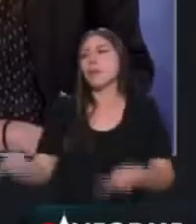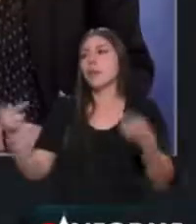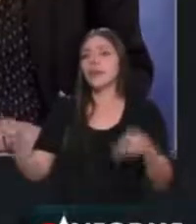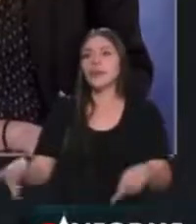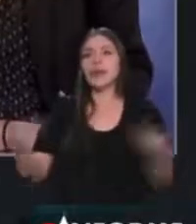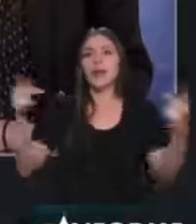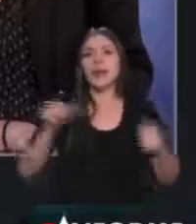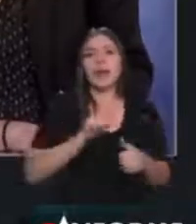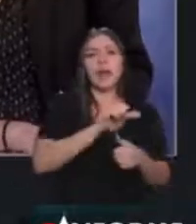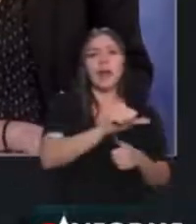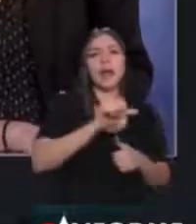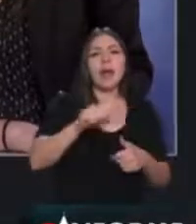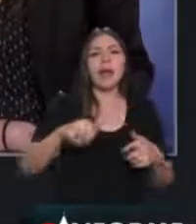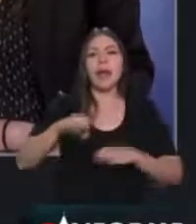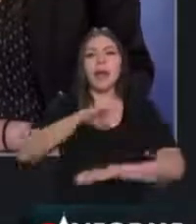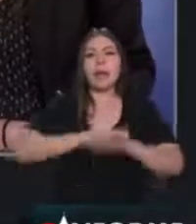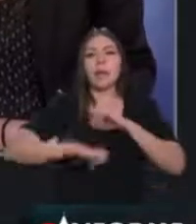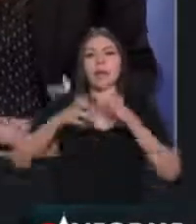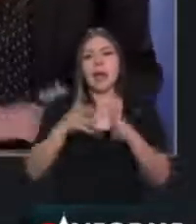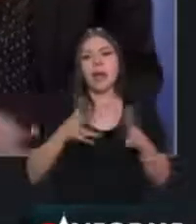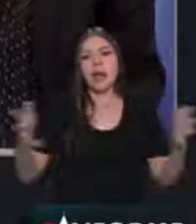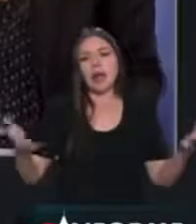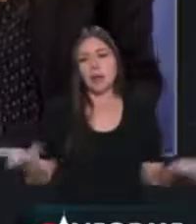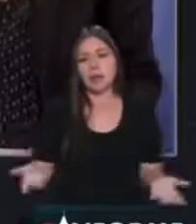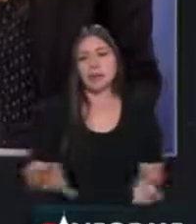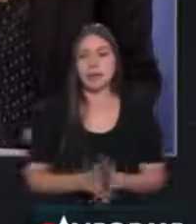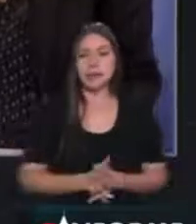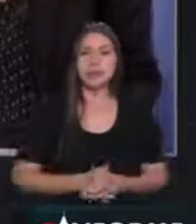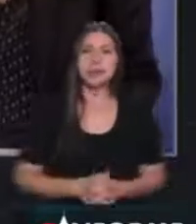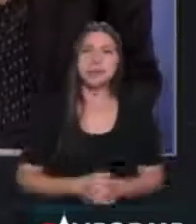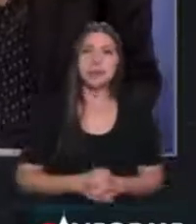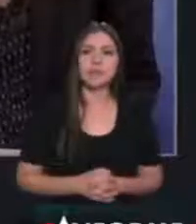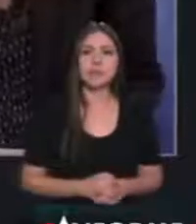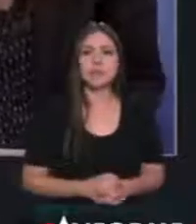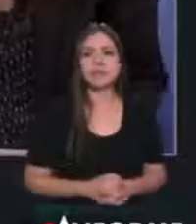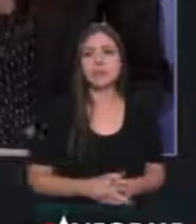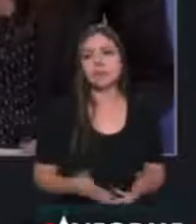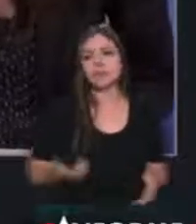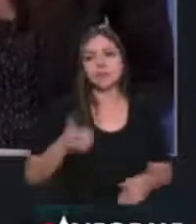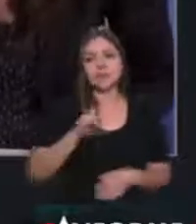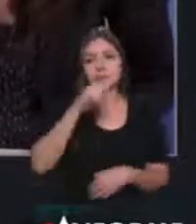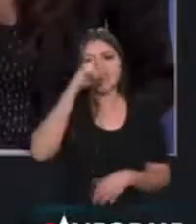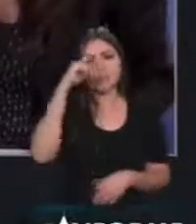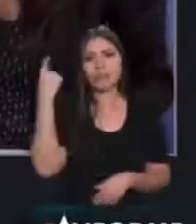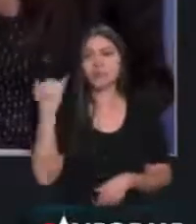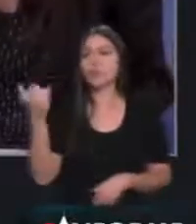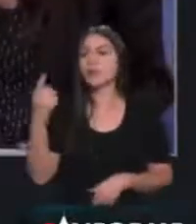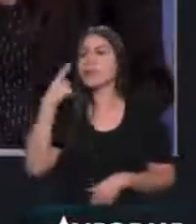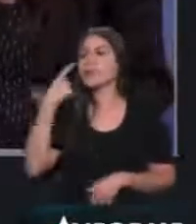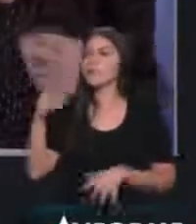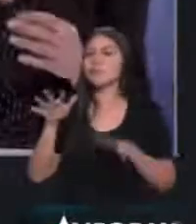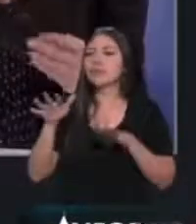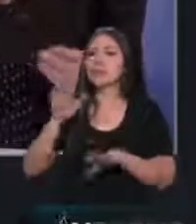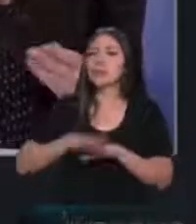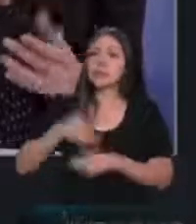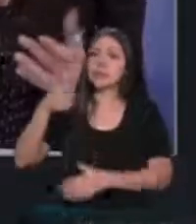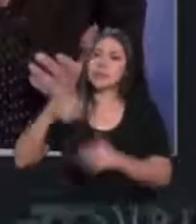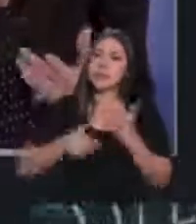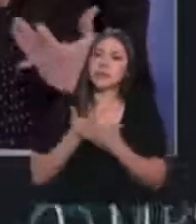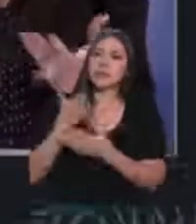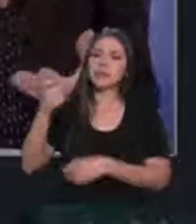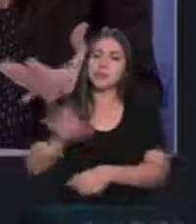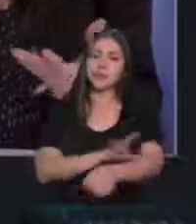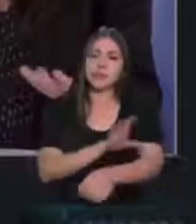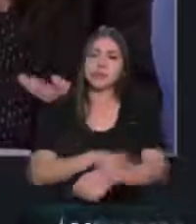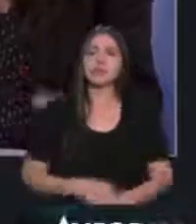estas grandes cadenas. Y al Así final, de sencillo. pues eso se reflejará en el precio. Jesús, muchas gracias por